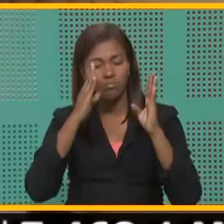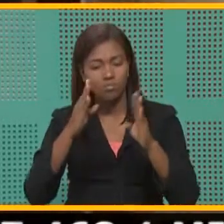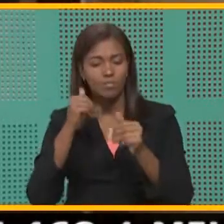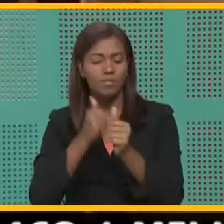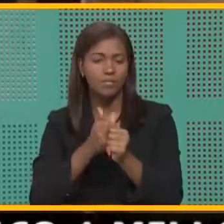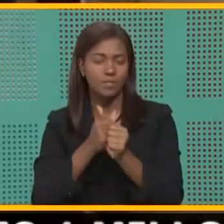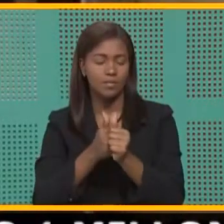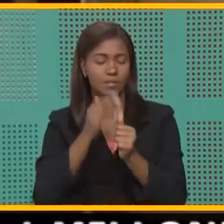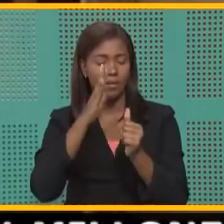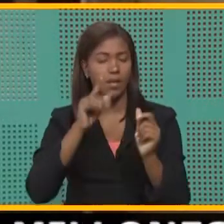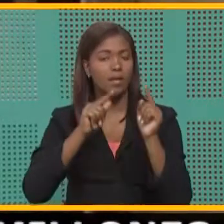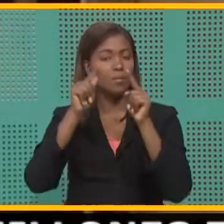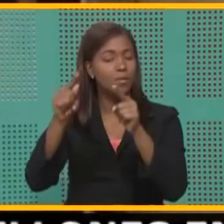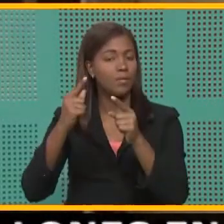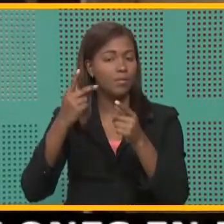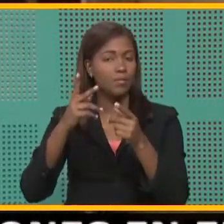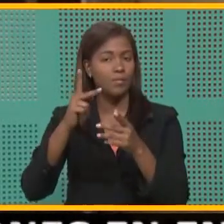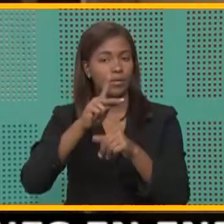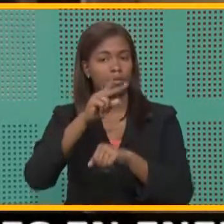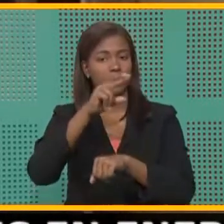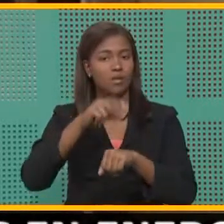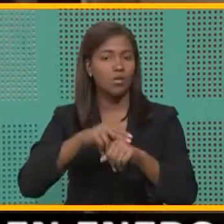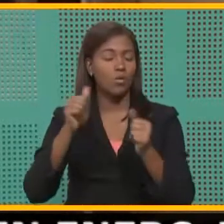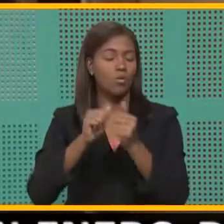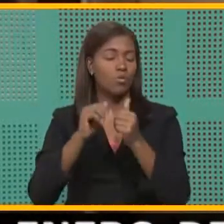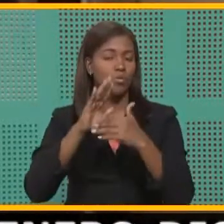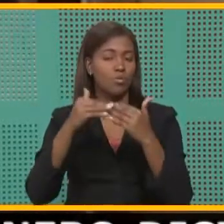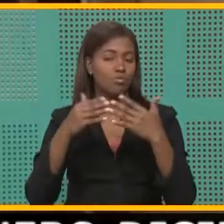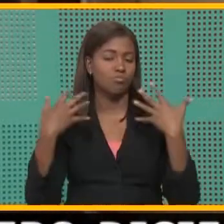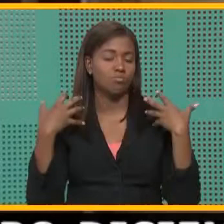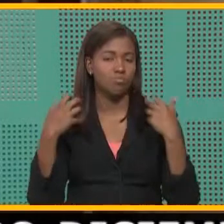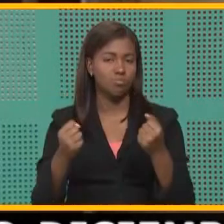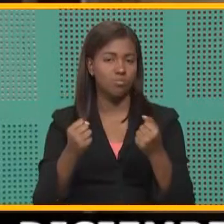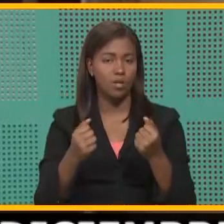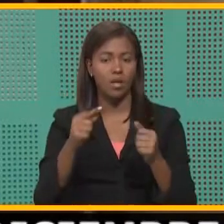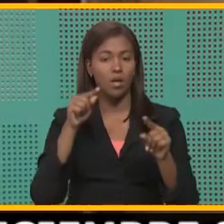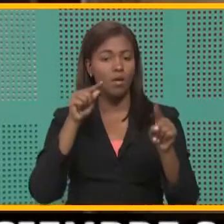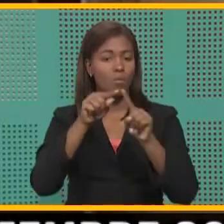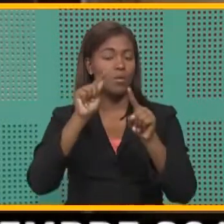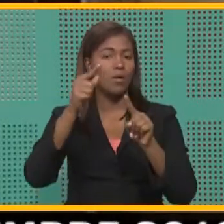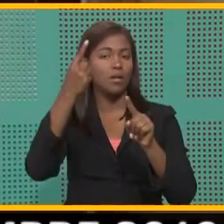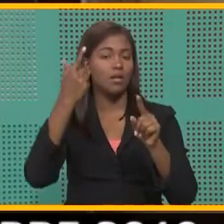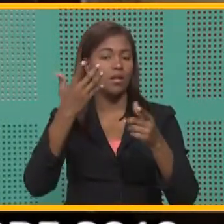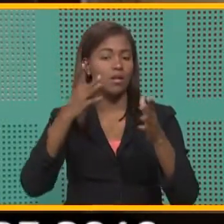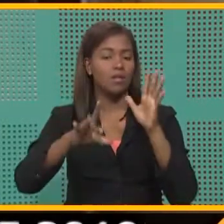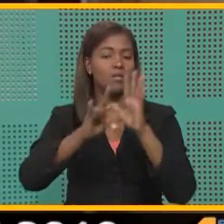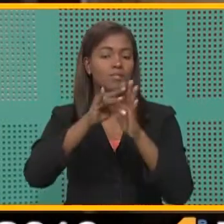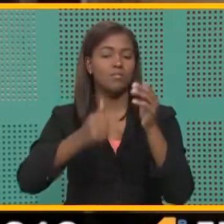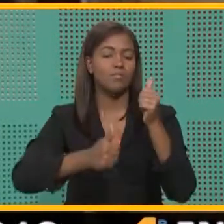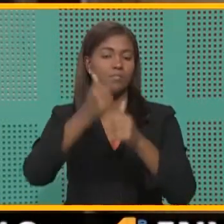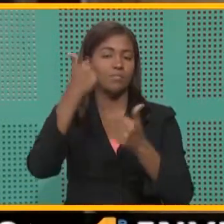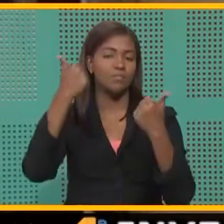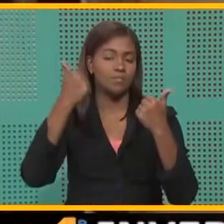mismo. Vamos a Puerto Rico con todos los bríos, con el único objetivo de conquistar la Serie del